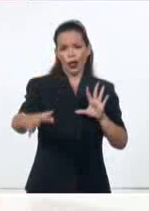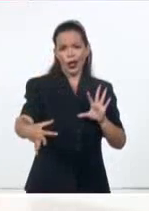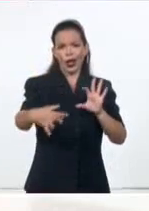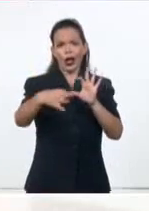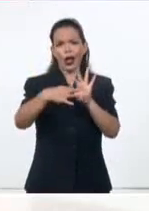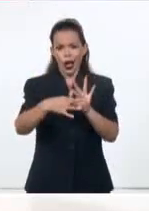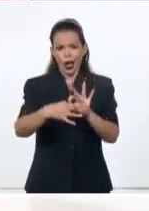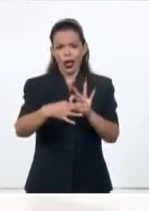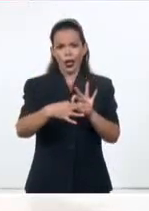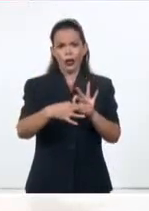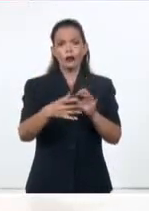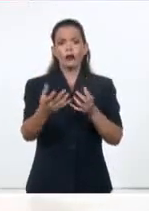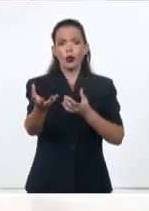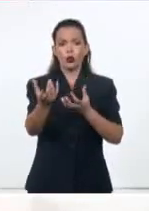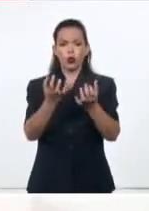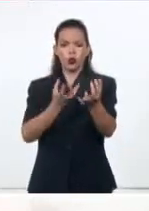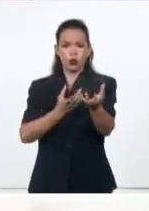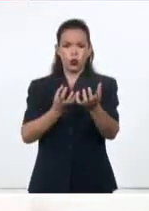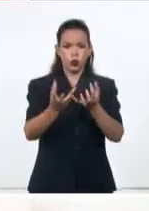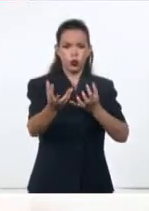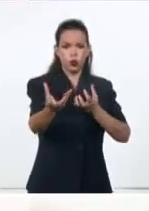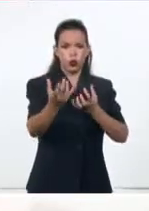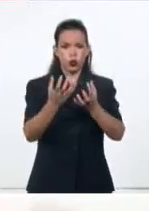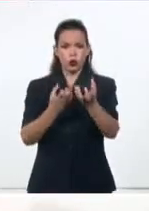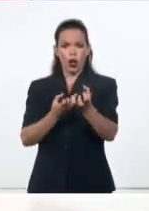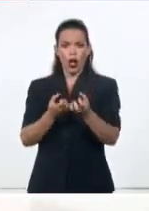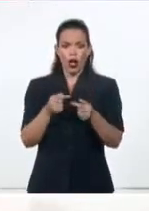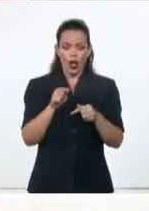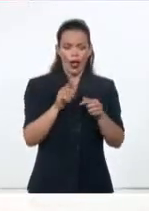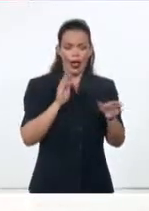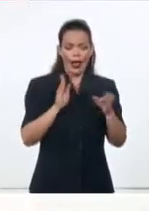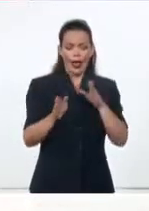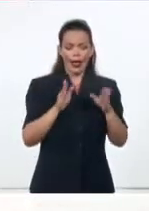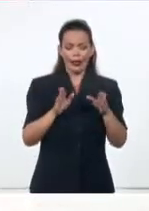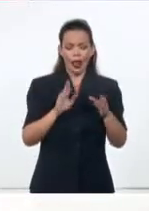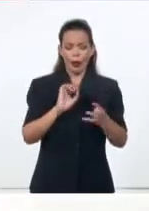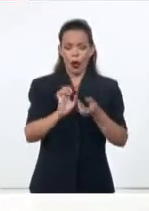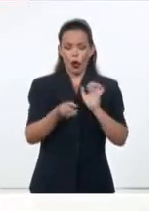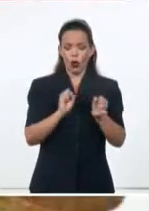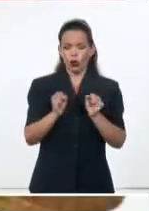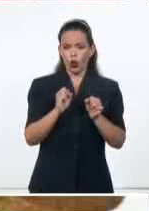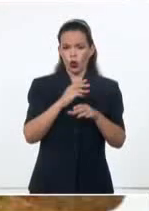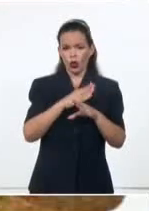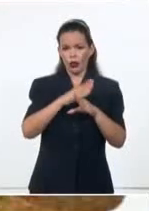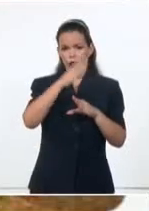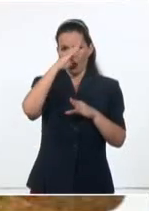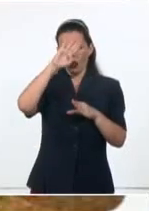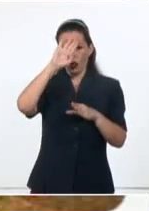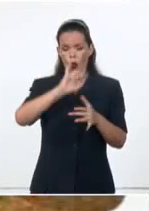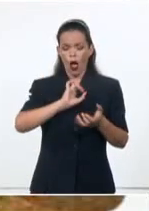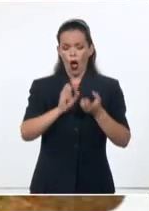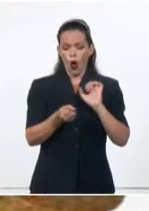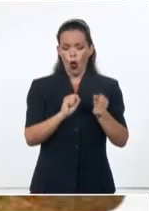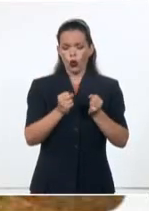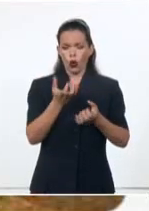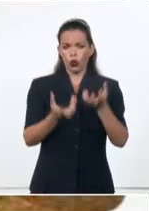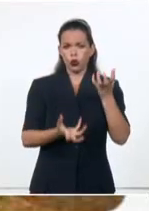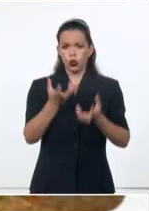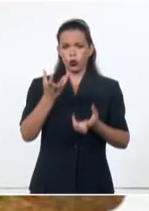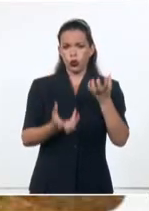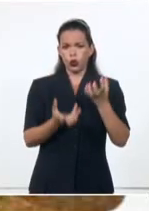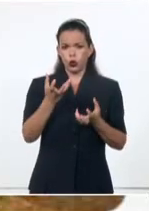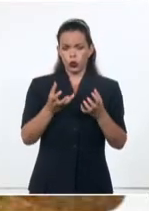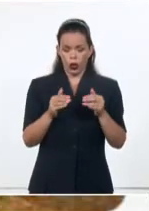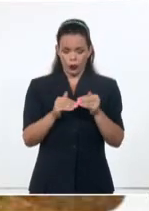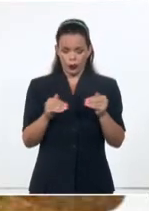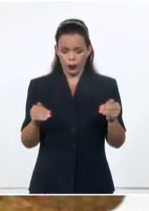con territorio holguinero. El control estaba específicamente en el lado santiaguero del desastre y es válida la aclaración. El propio